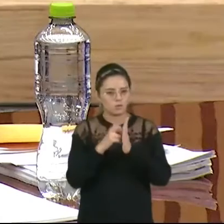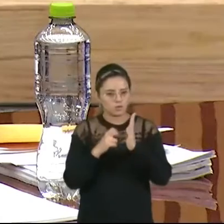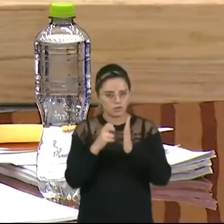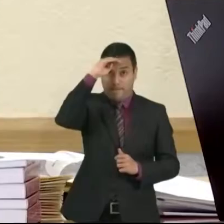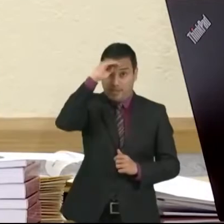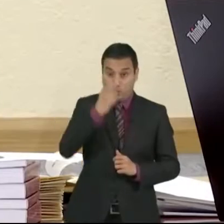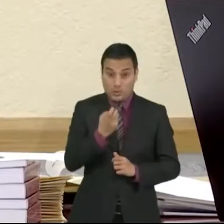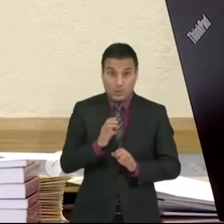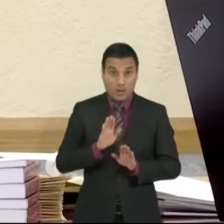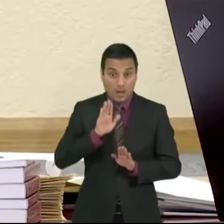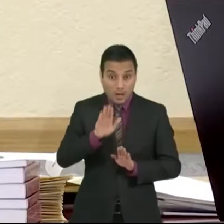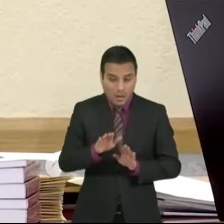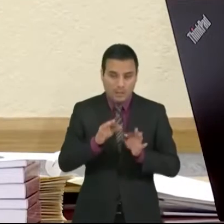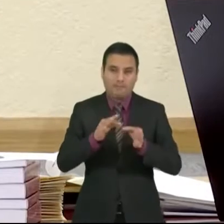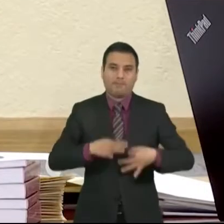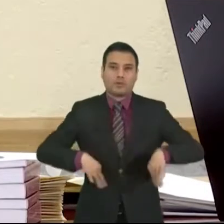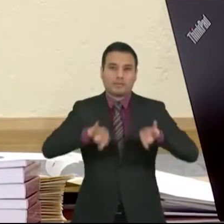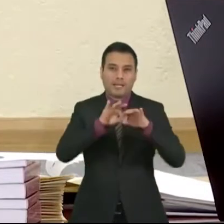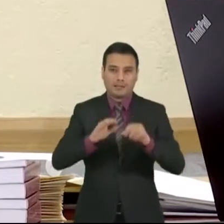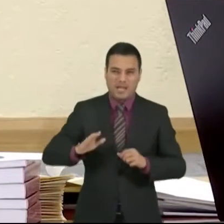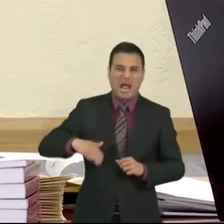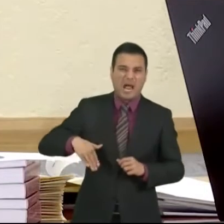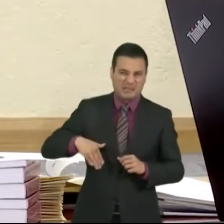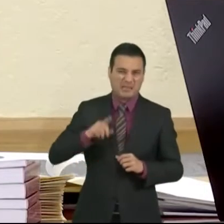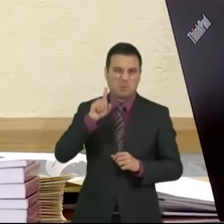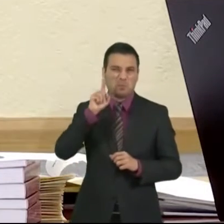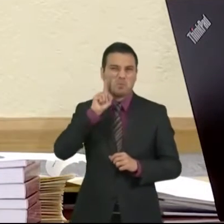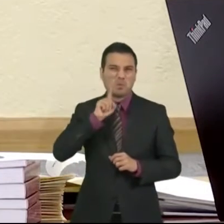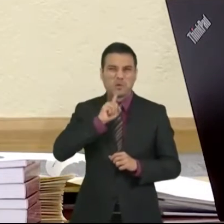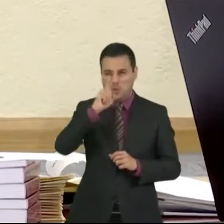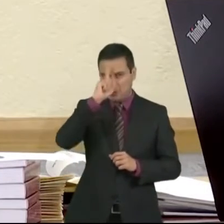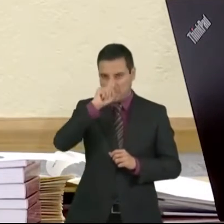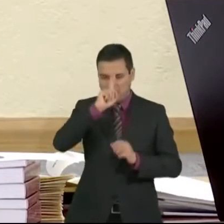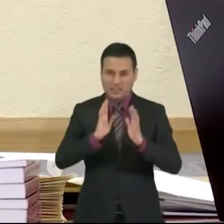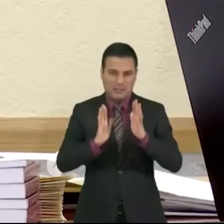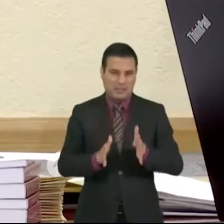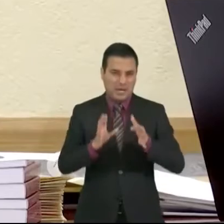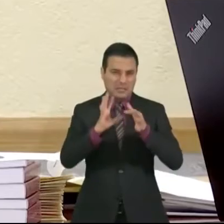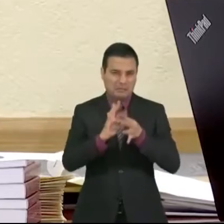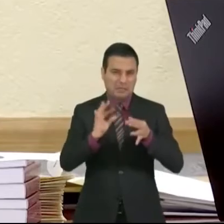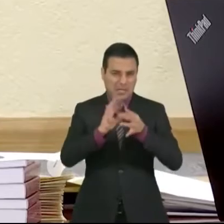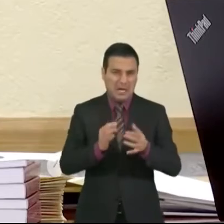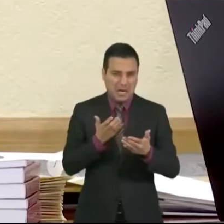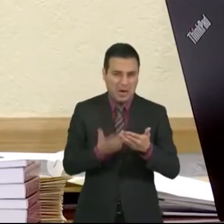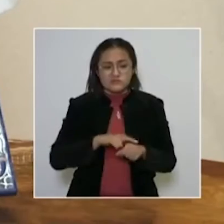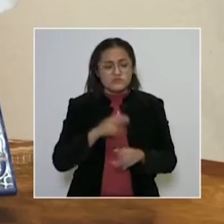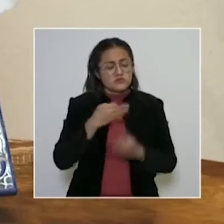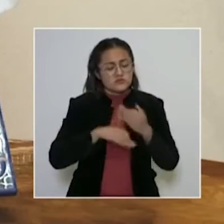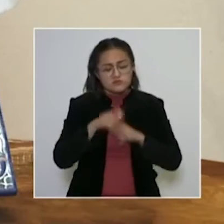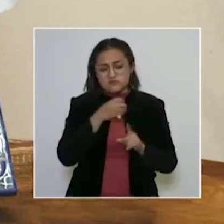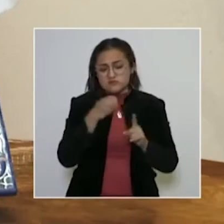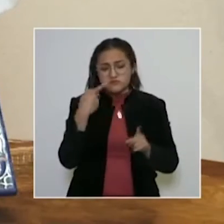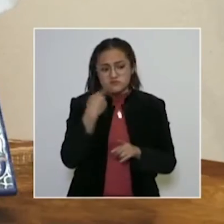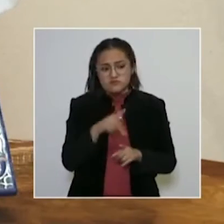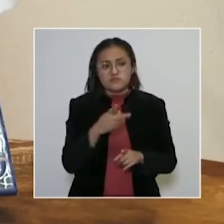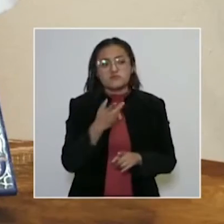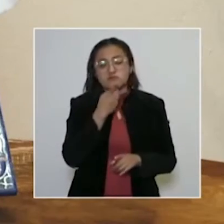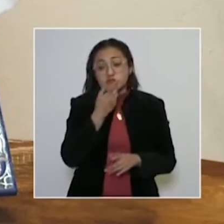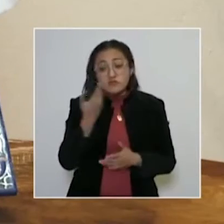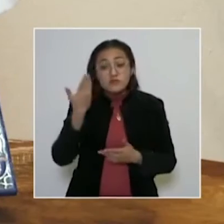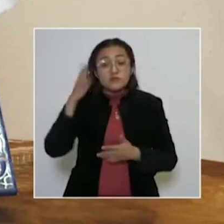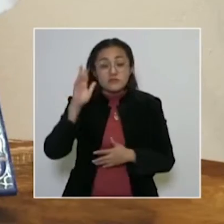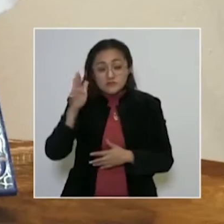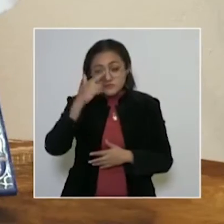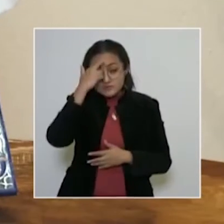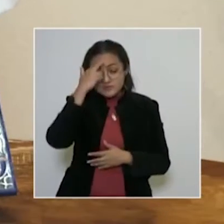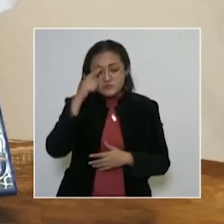electorales para que los mapaches y gobernadores en turno ya no tengan el control de las elecciones nos dais por ahí anda